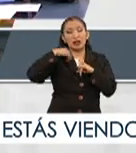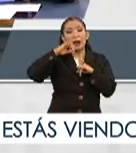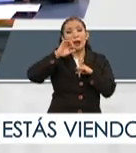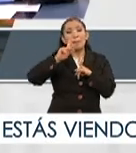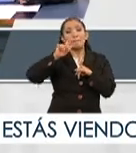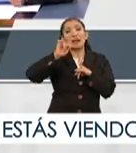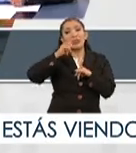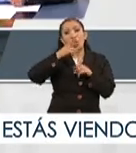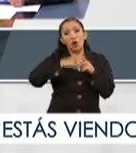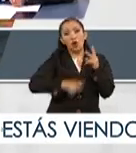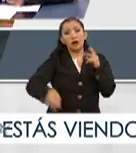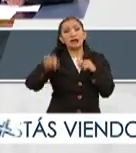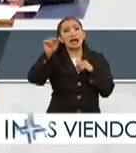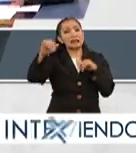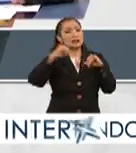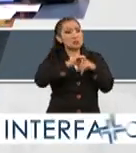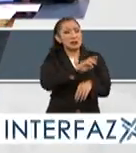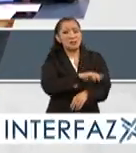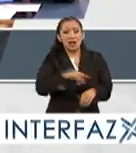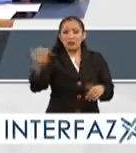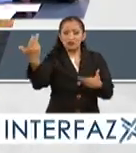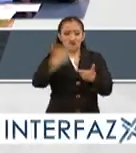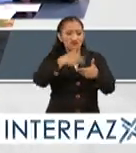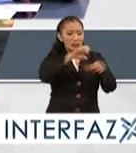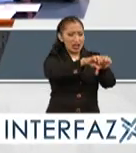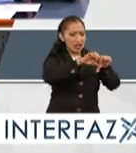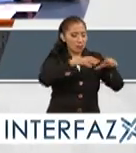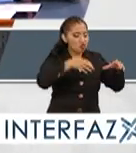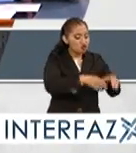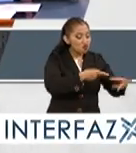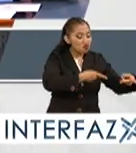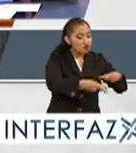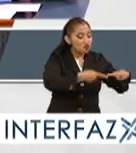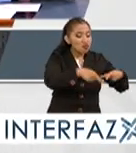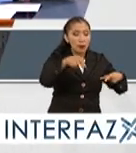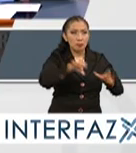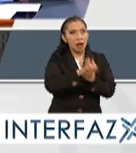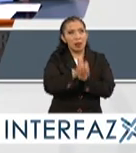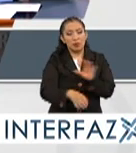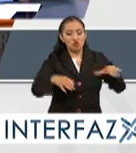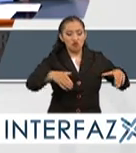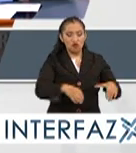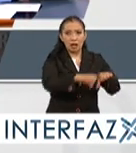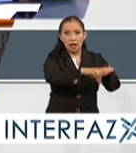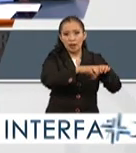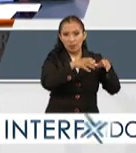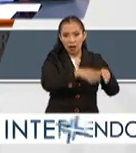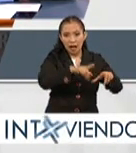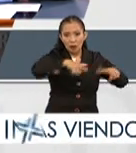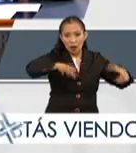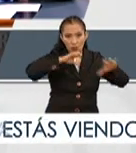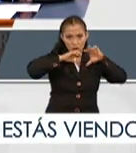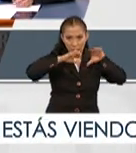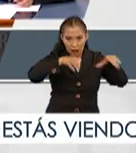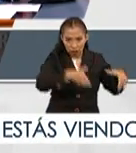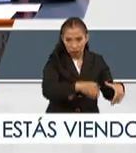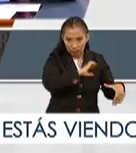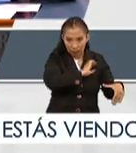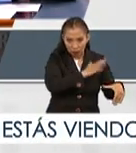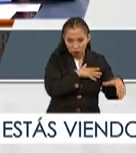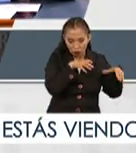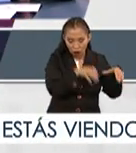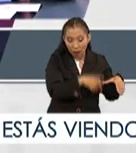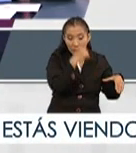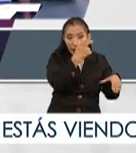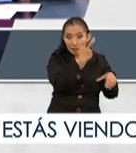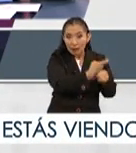Pedagógica Nacional, de instituciones privadas, en donde formaron equipos de trabajo. Equipos, por ejemplo, para lenguaje y comunicación, para español,